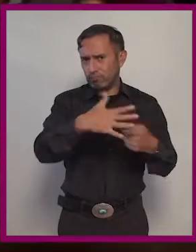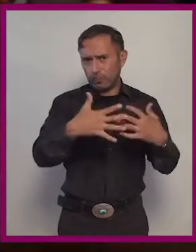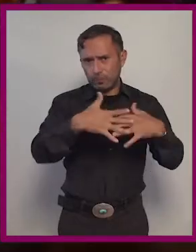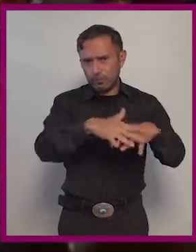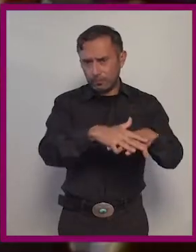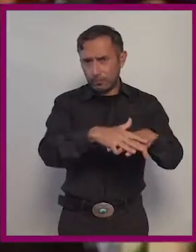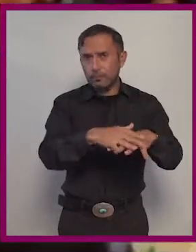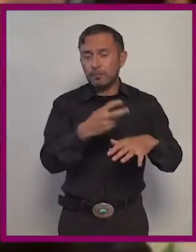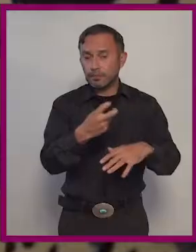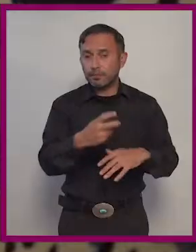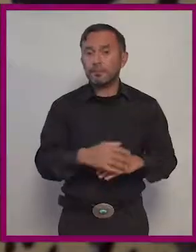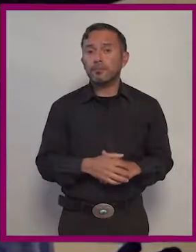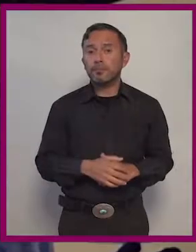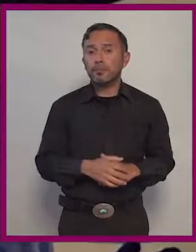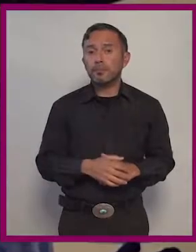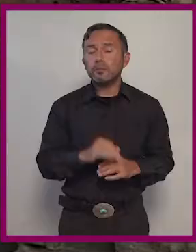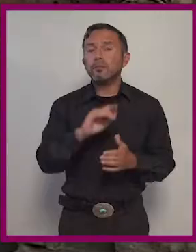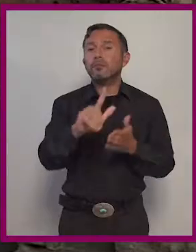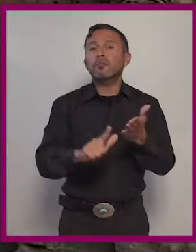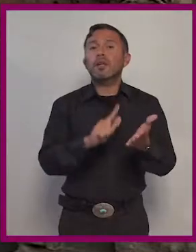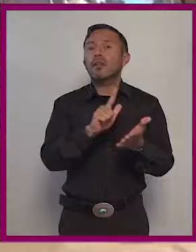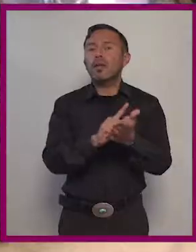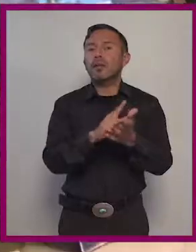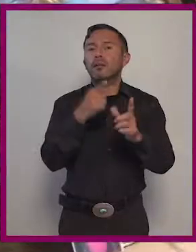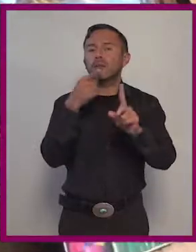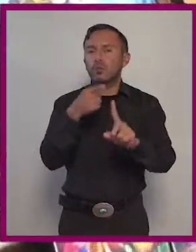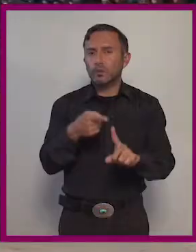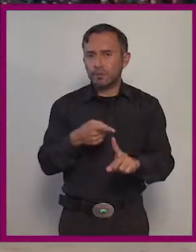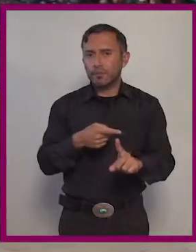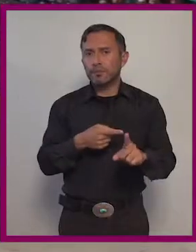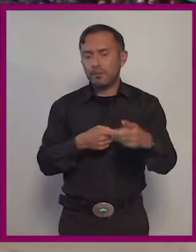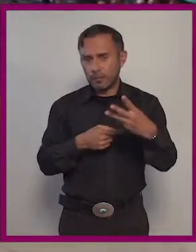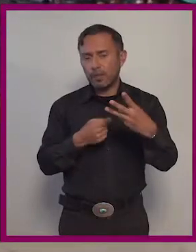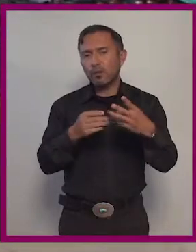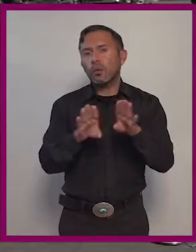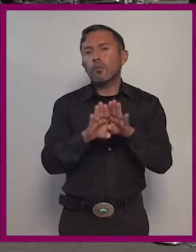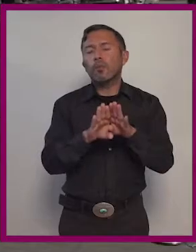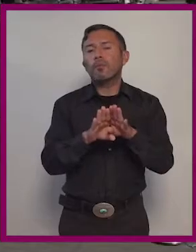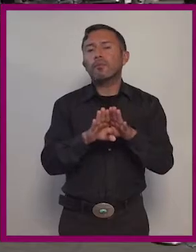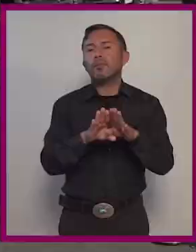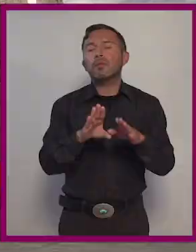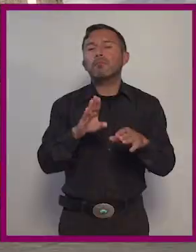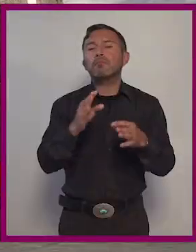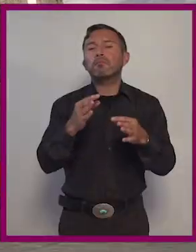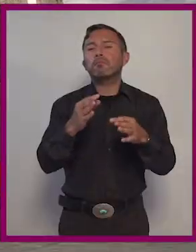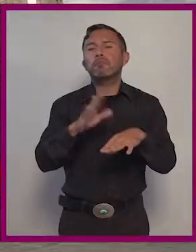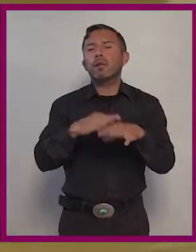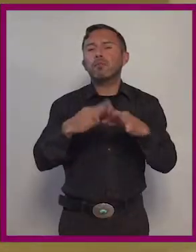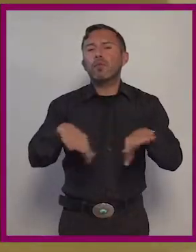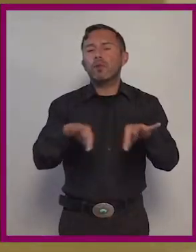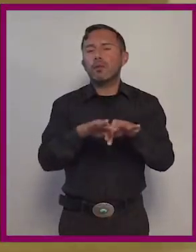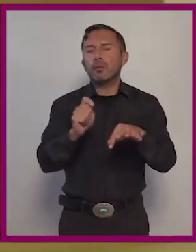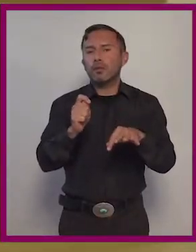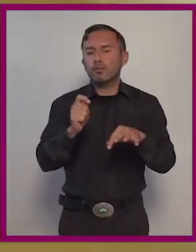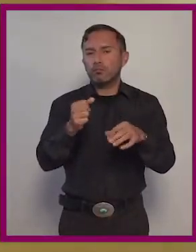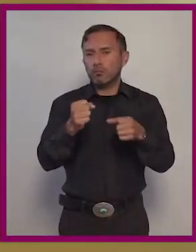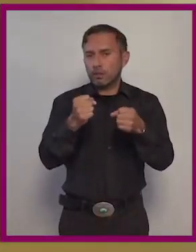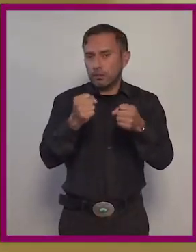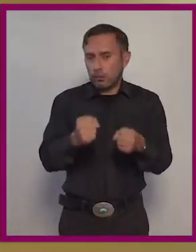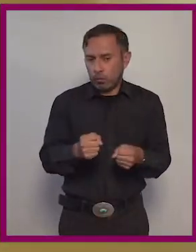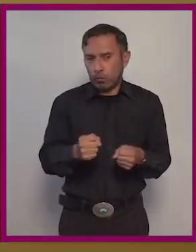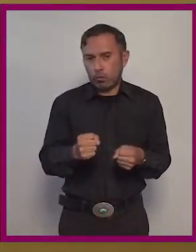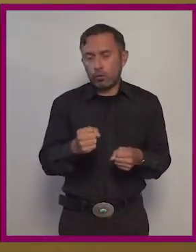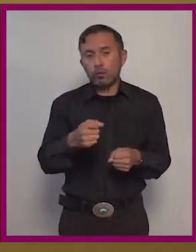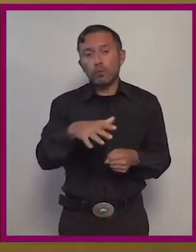bien intencionada. Te diría que tiene 3 fines en términos generales, que es garantizar que exista una